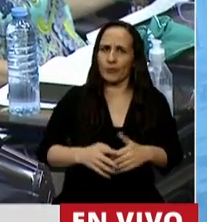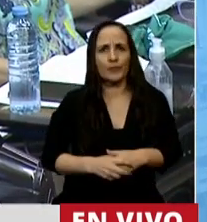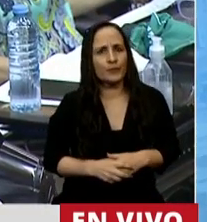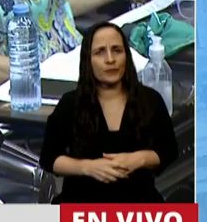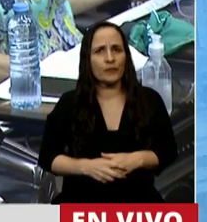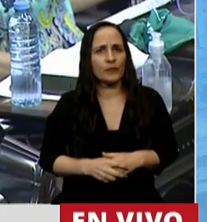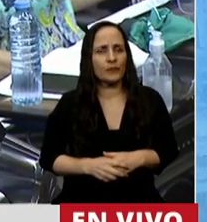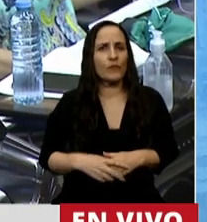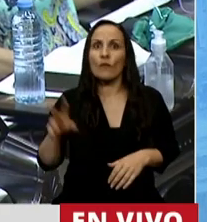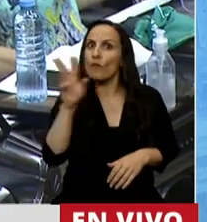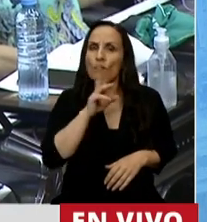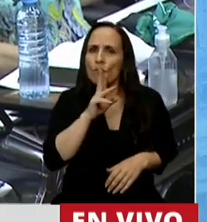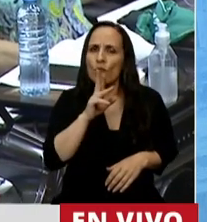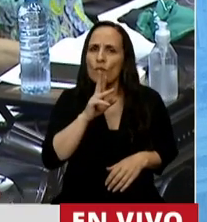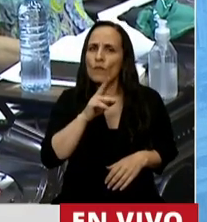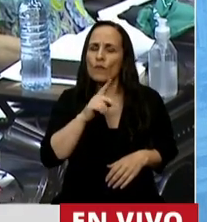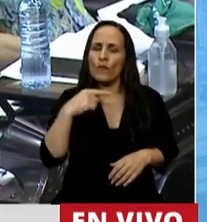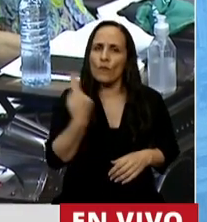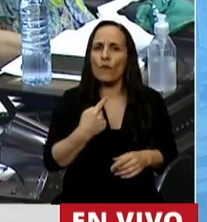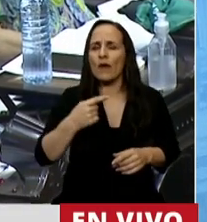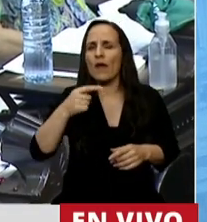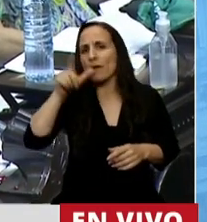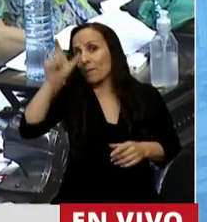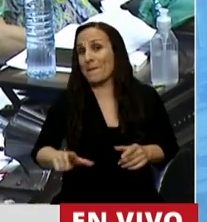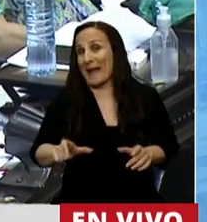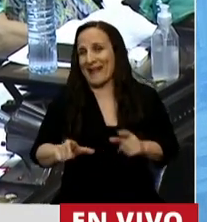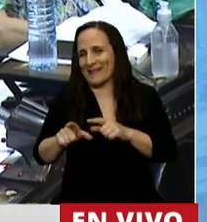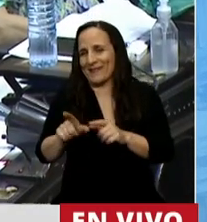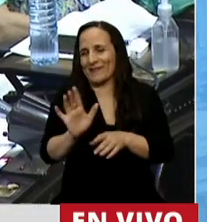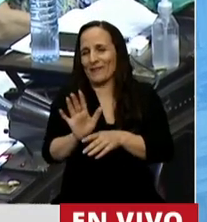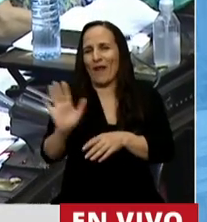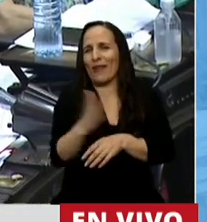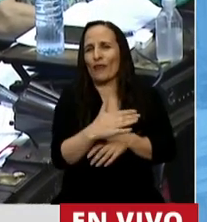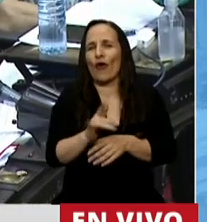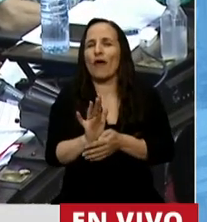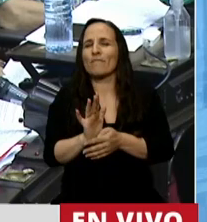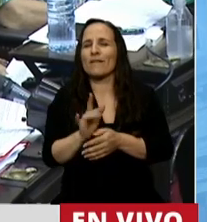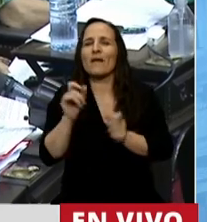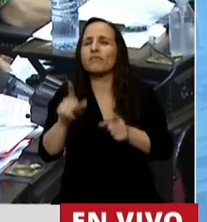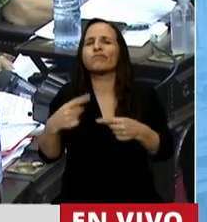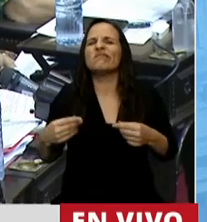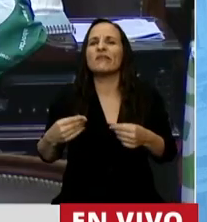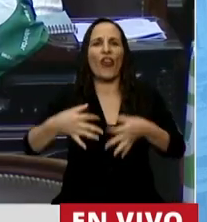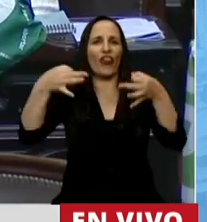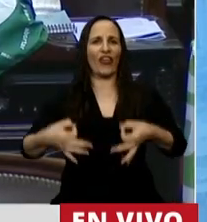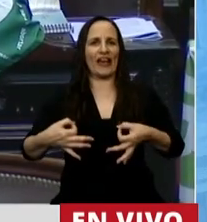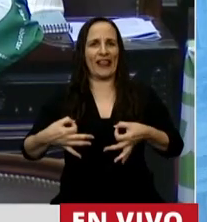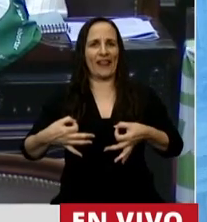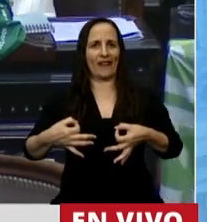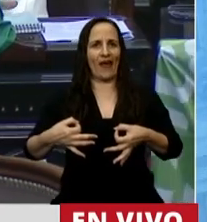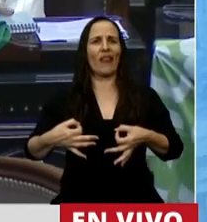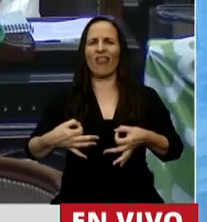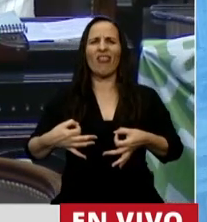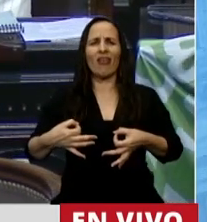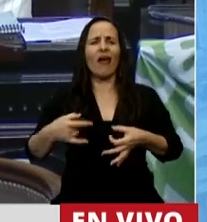caracteriza al ser humano es la dignidad. Y acá ya se lo dijo, la dignidad que